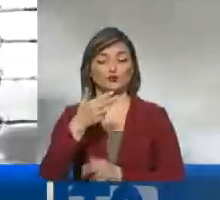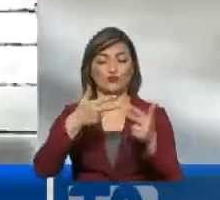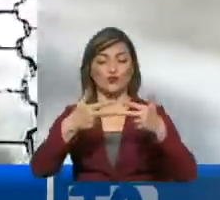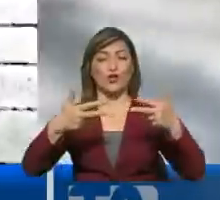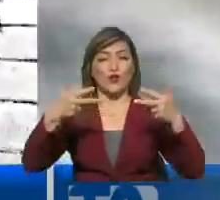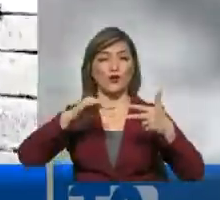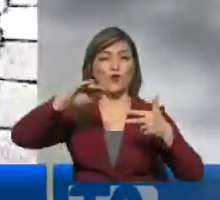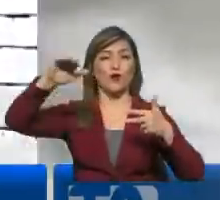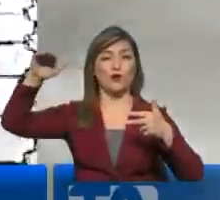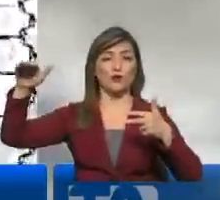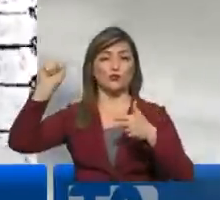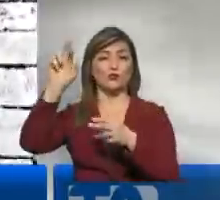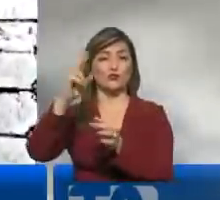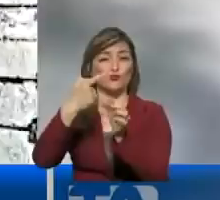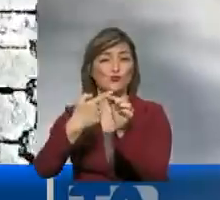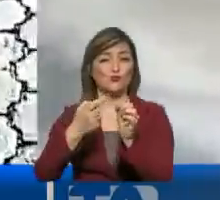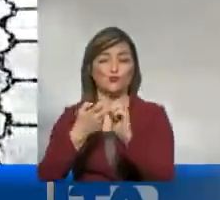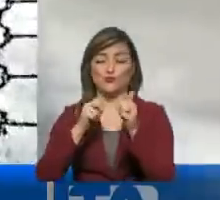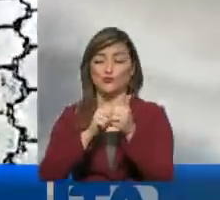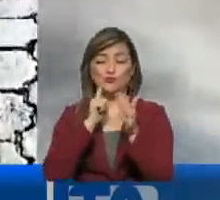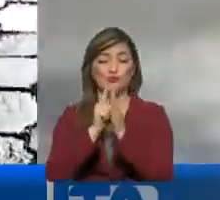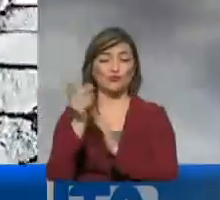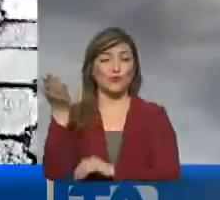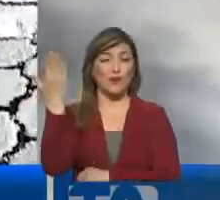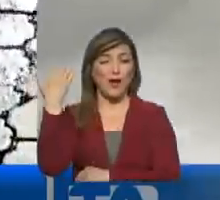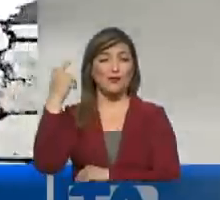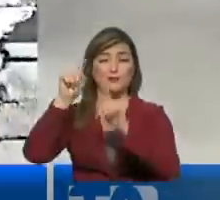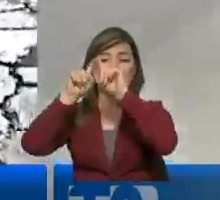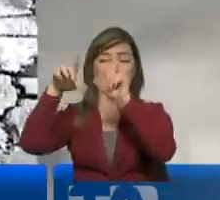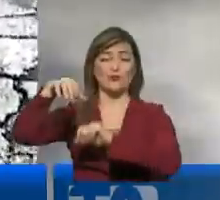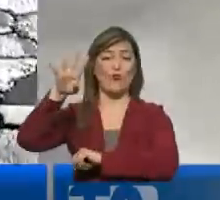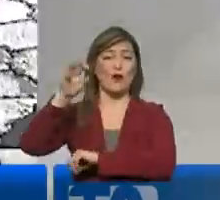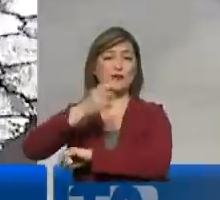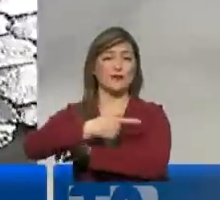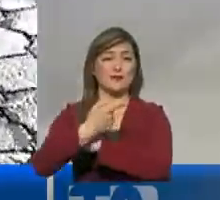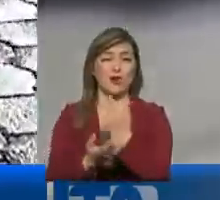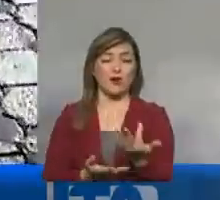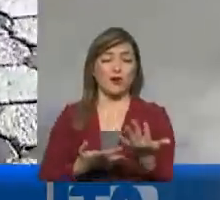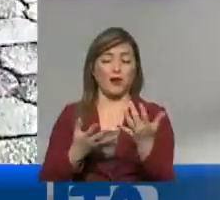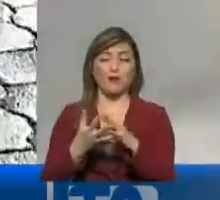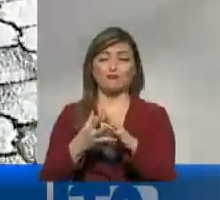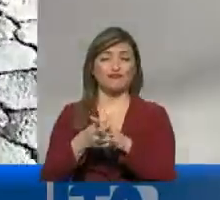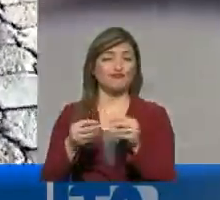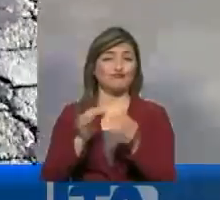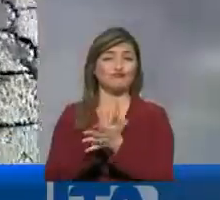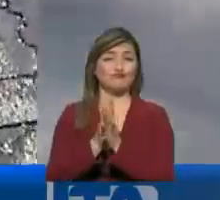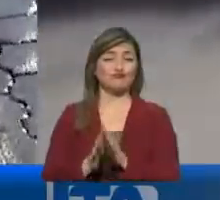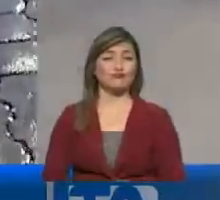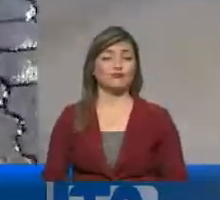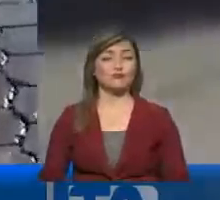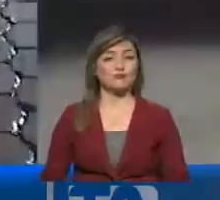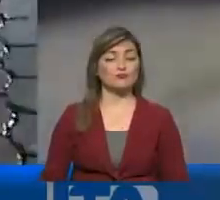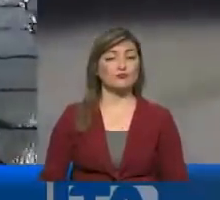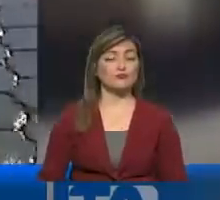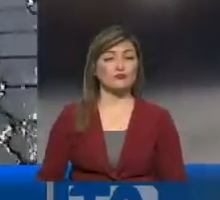Chillogallo Alto, en el sur de Quito, aseguran que el problema fue reportado a la empresa de agua potable hace 40 días, sin que hasta el momento tengan una respuesta.